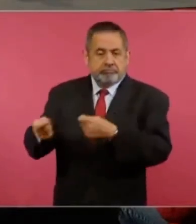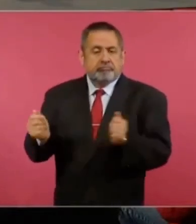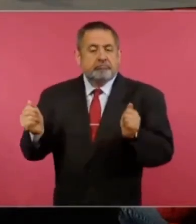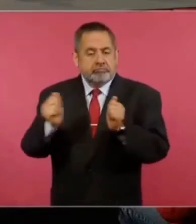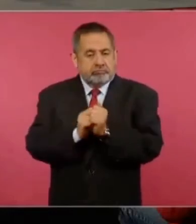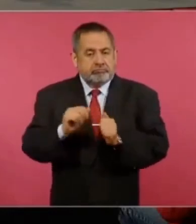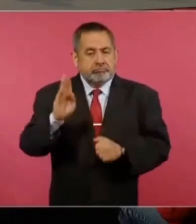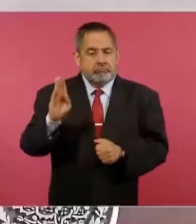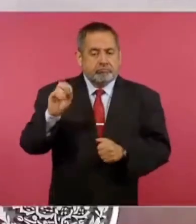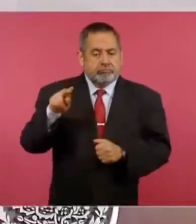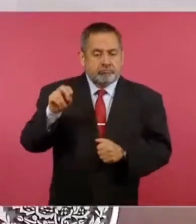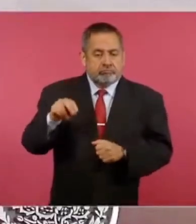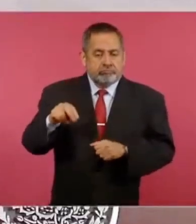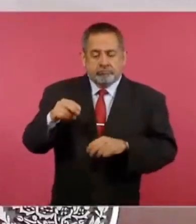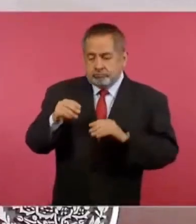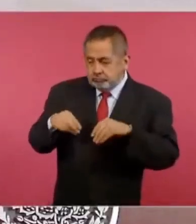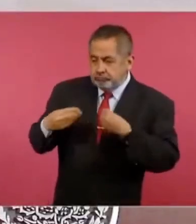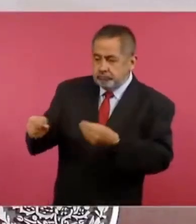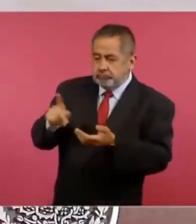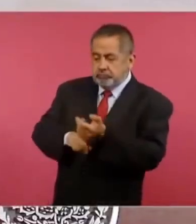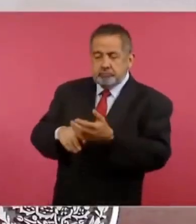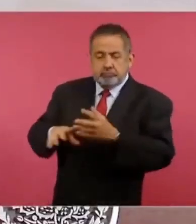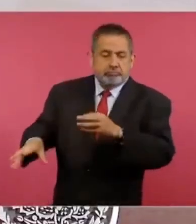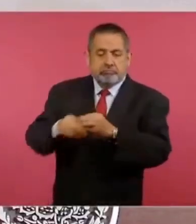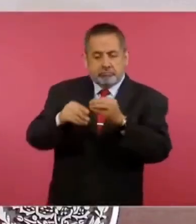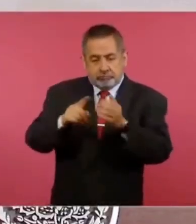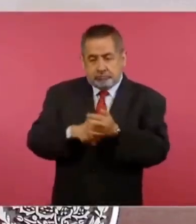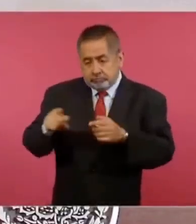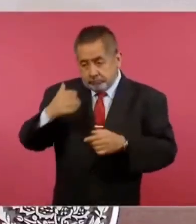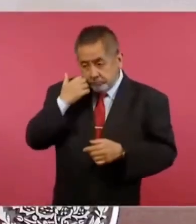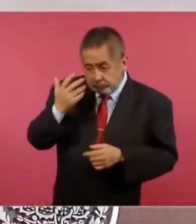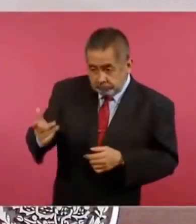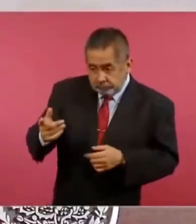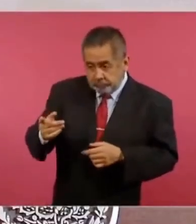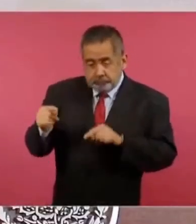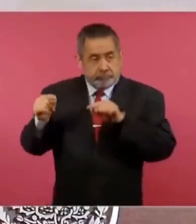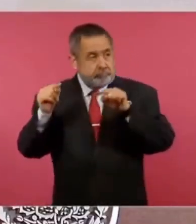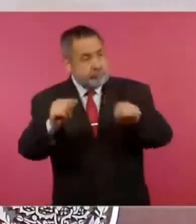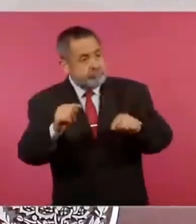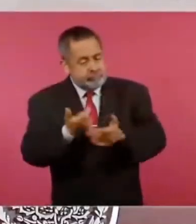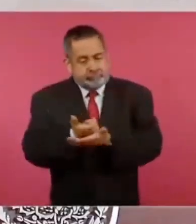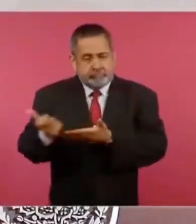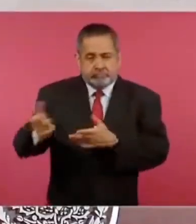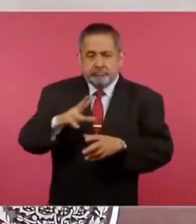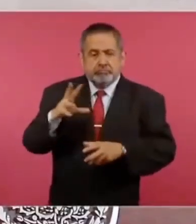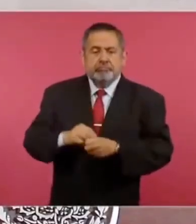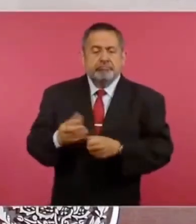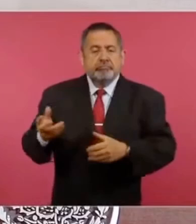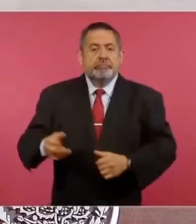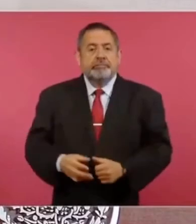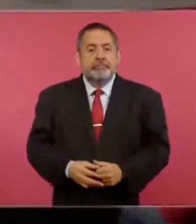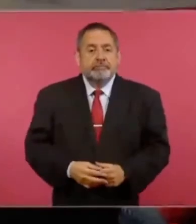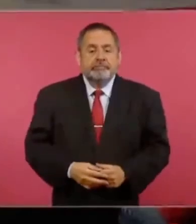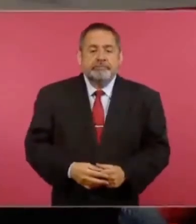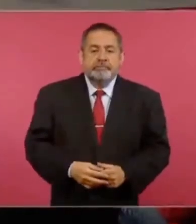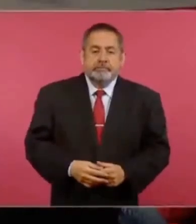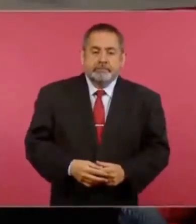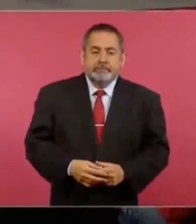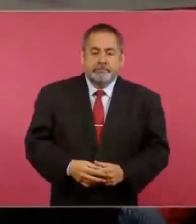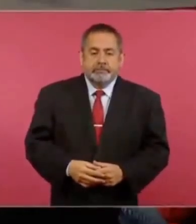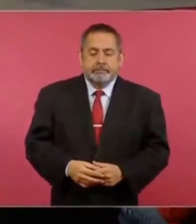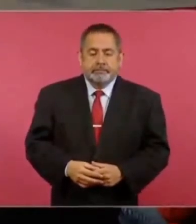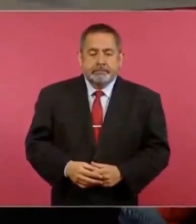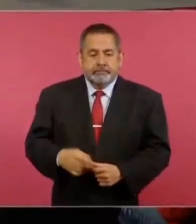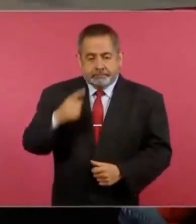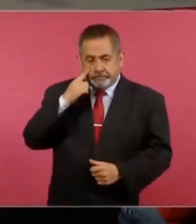bono que se está ofreciendo para quienes acudan a esta convocatoria. La siguiente. Bueno, ahí está